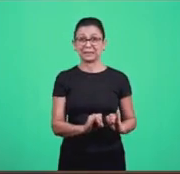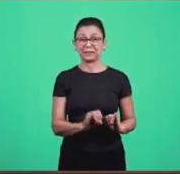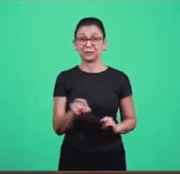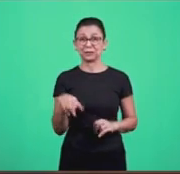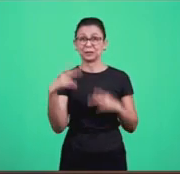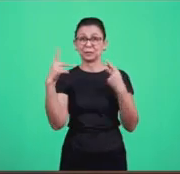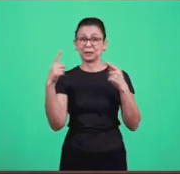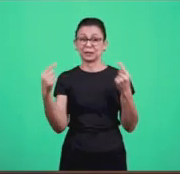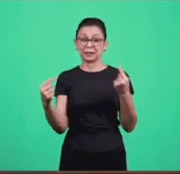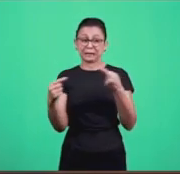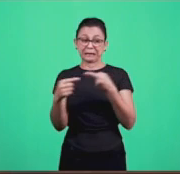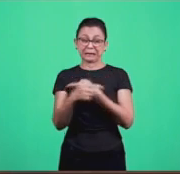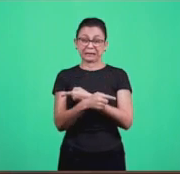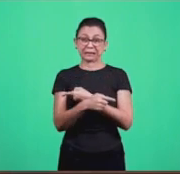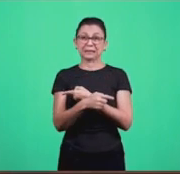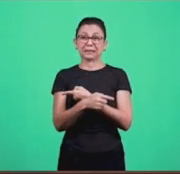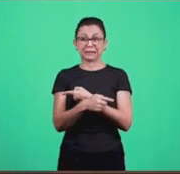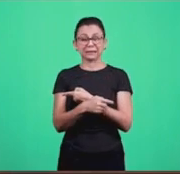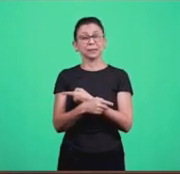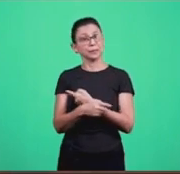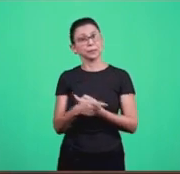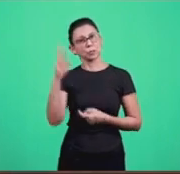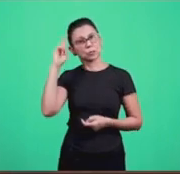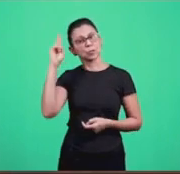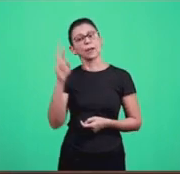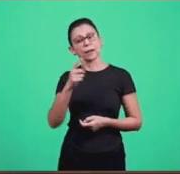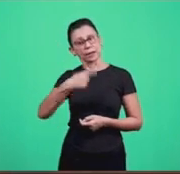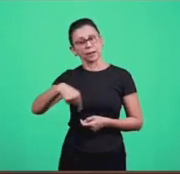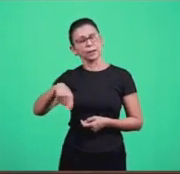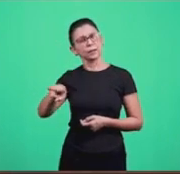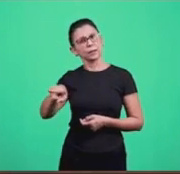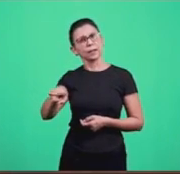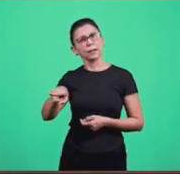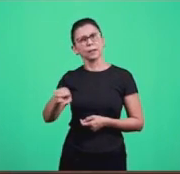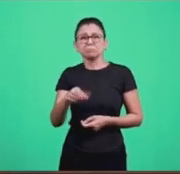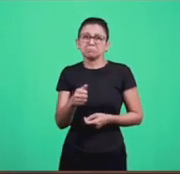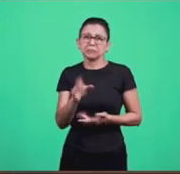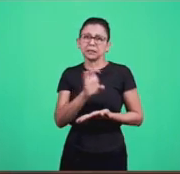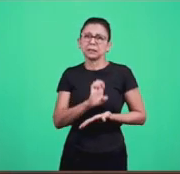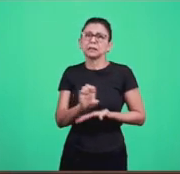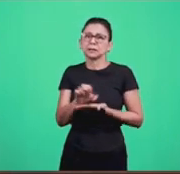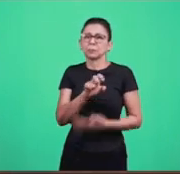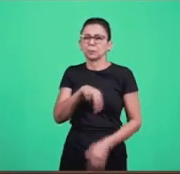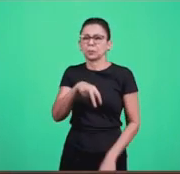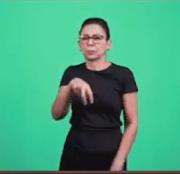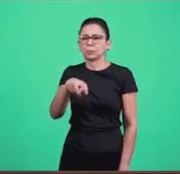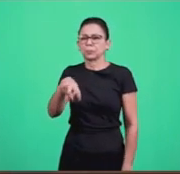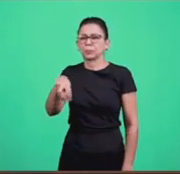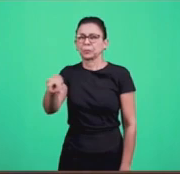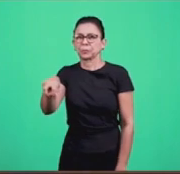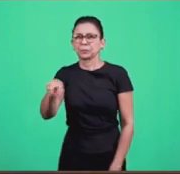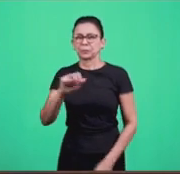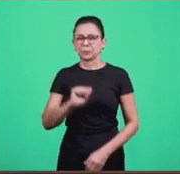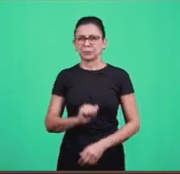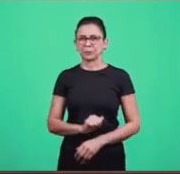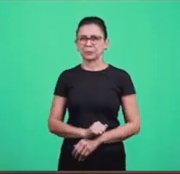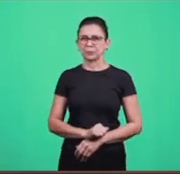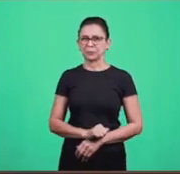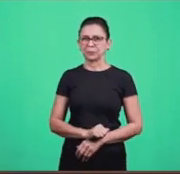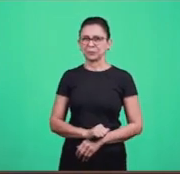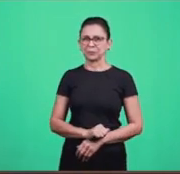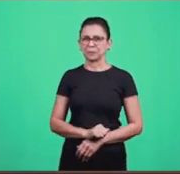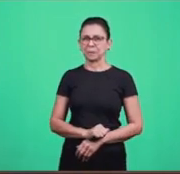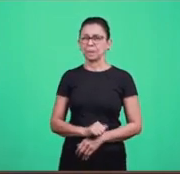de idolatría y todo, y Elías estaba predicando en contra de ellos, y Elías se escondió allí porque Dios le dijo. Y entonces Elías